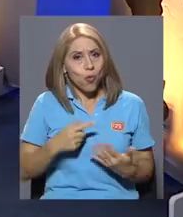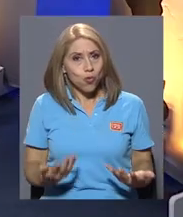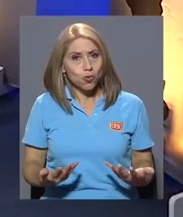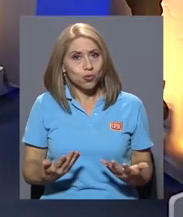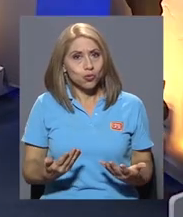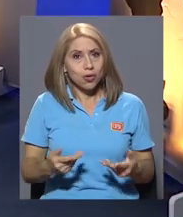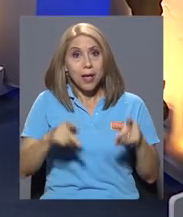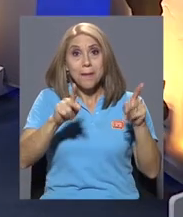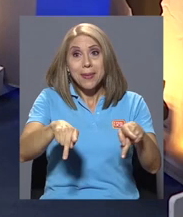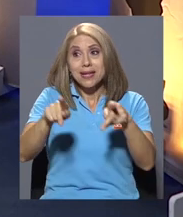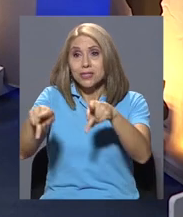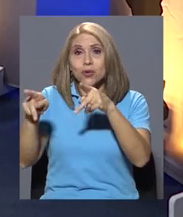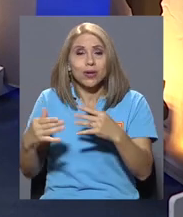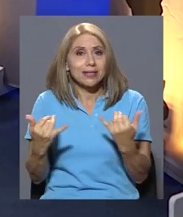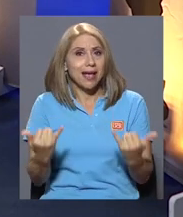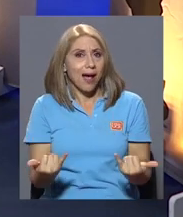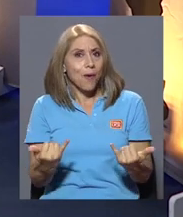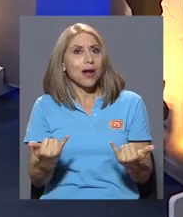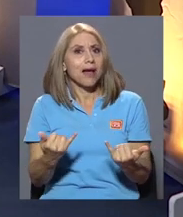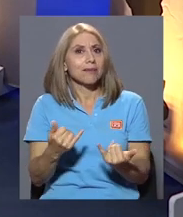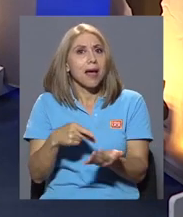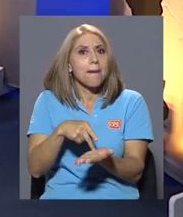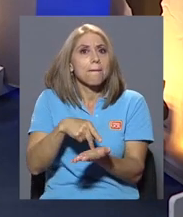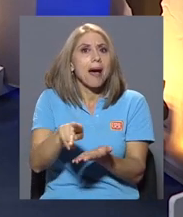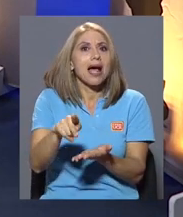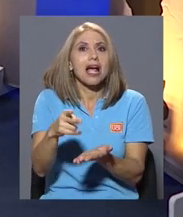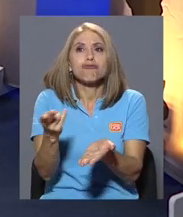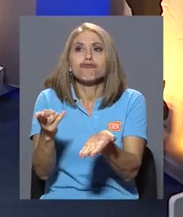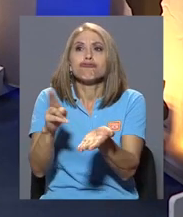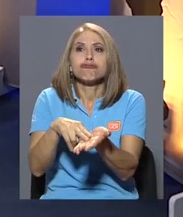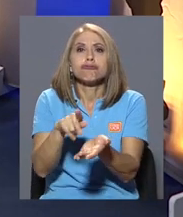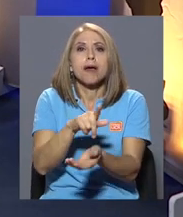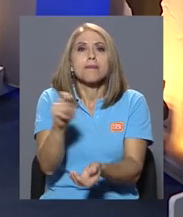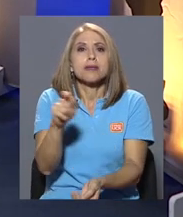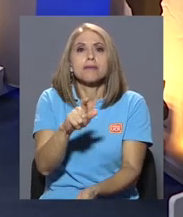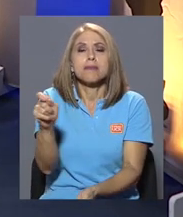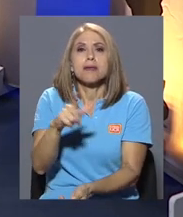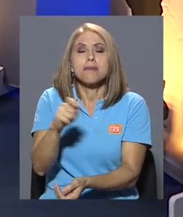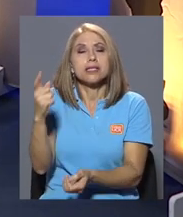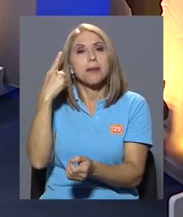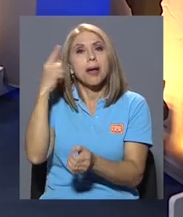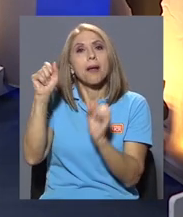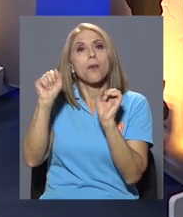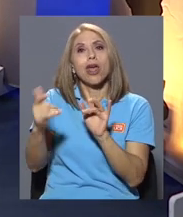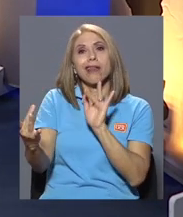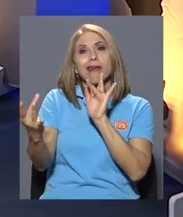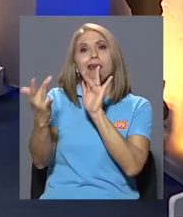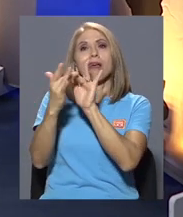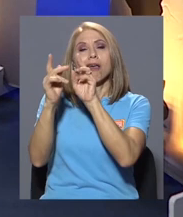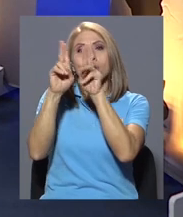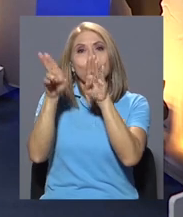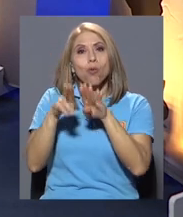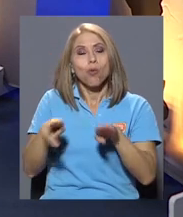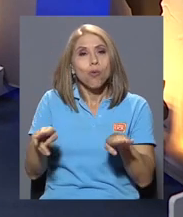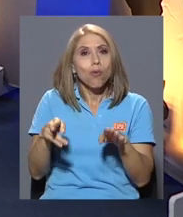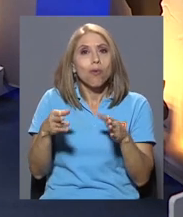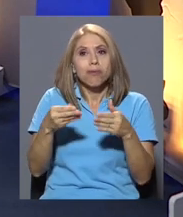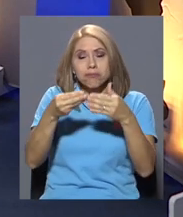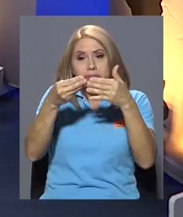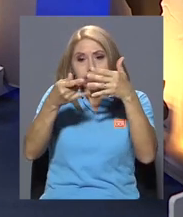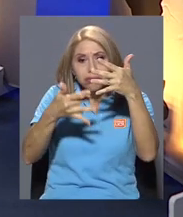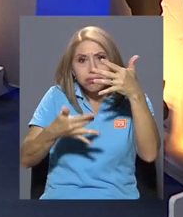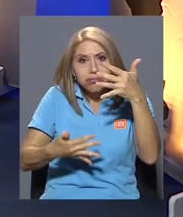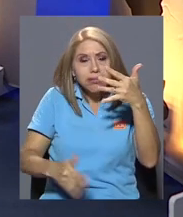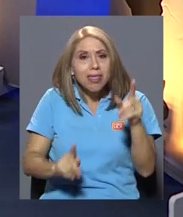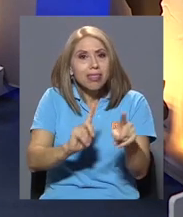esto de que las personas ahora pagan una suscripción mensual para poder tener acceso a una cartera